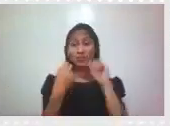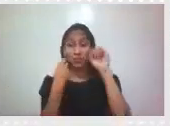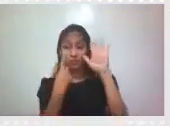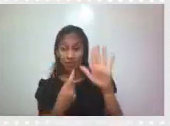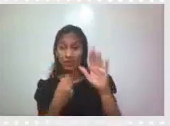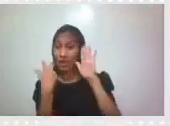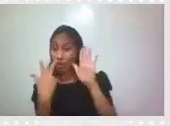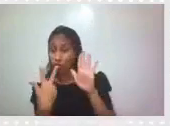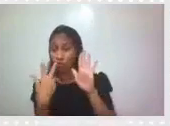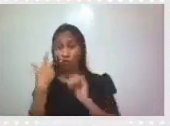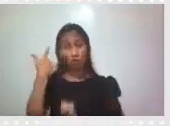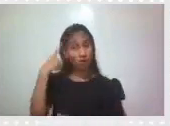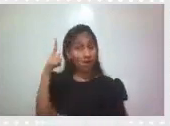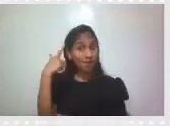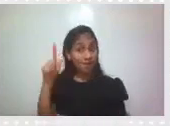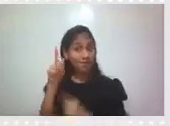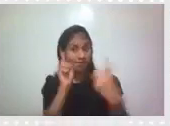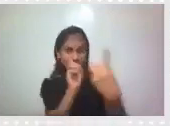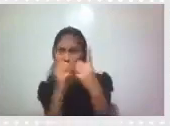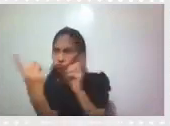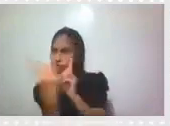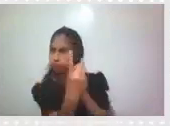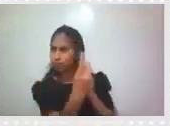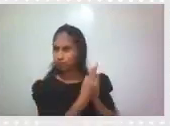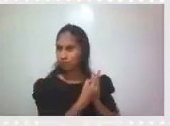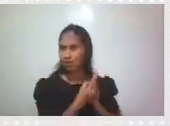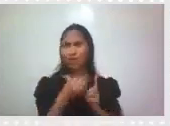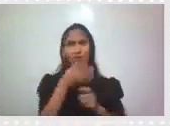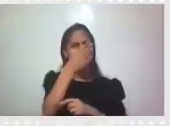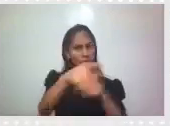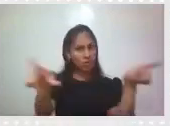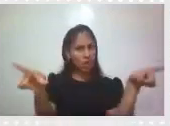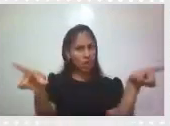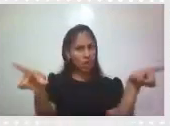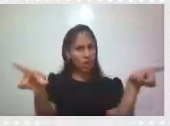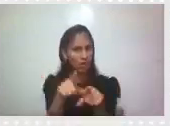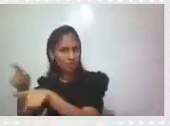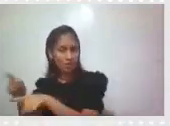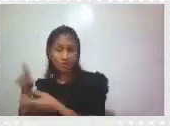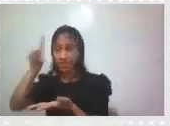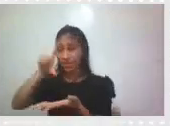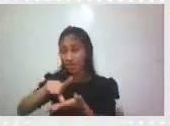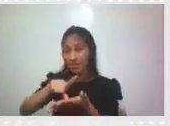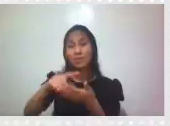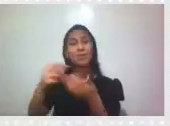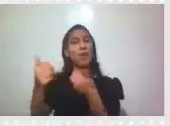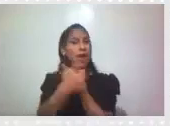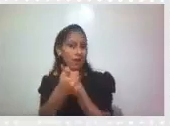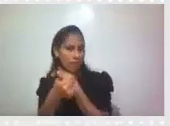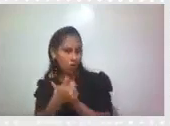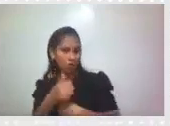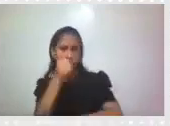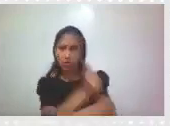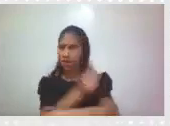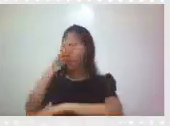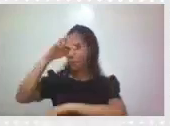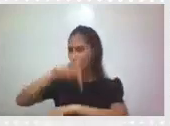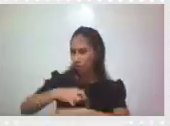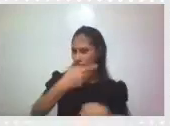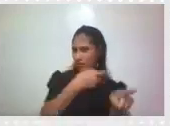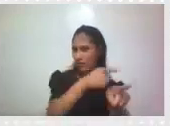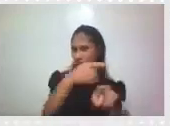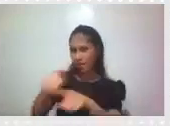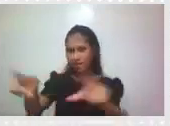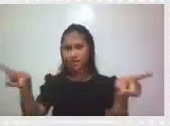de diferentes lugares del país como Lima, Apurímac, Pasco, Puno, Arequipa, Ayacucho. Y estos han